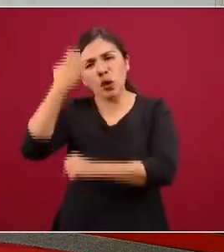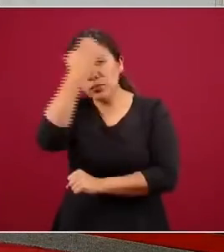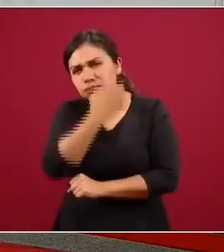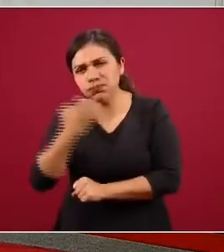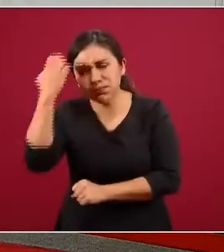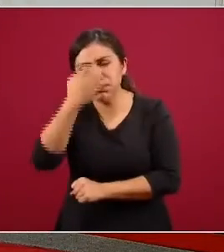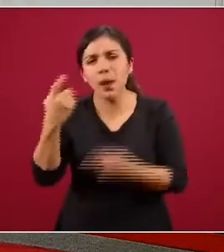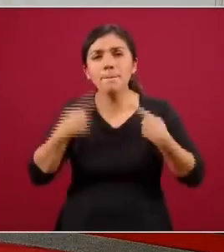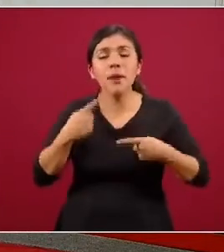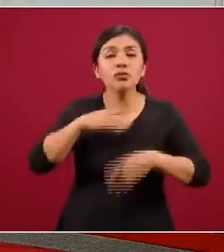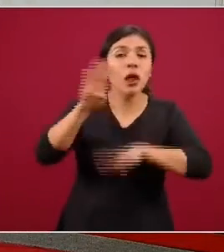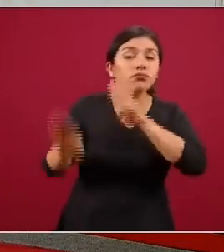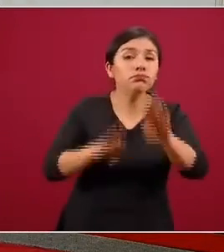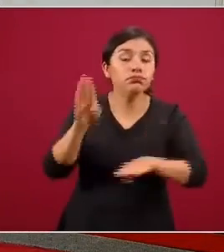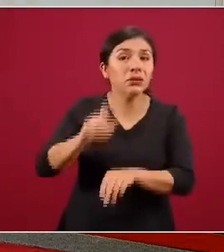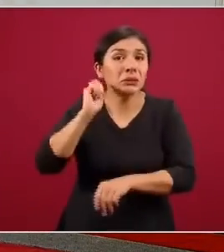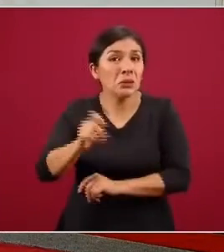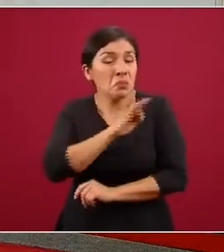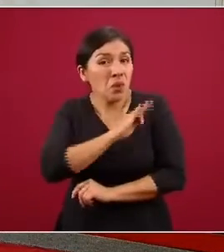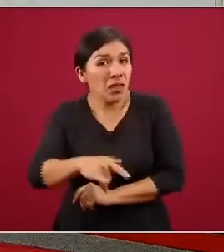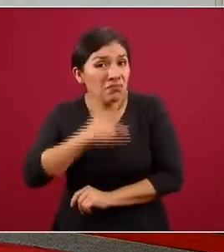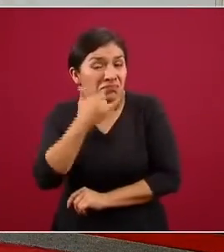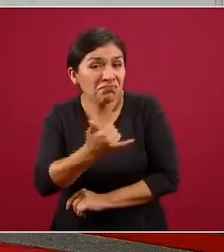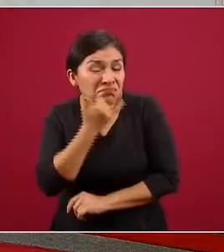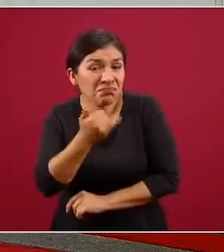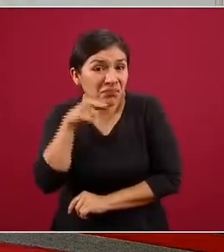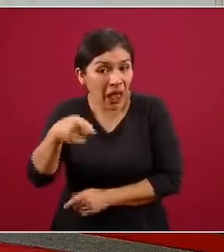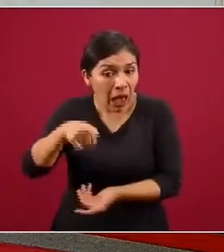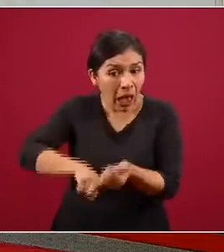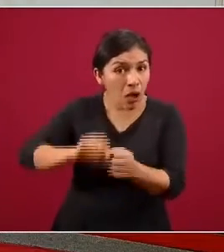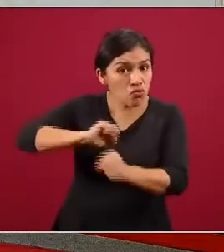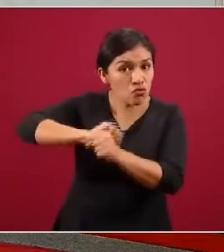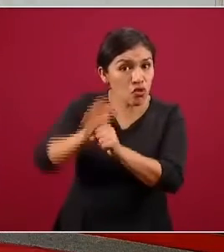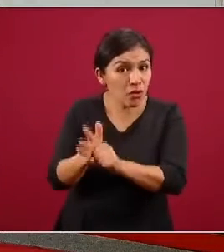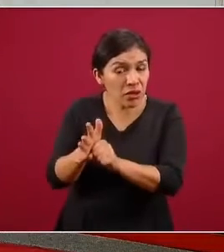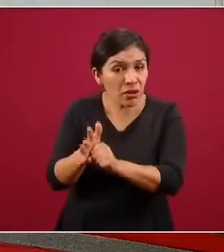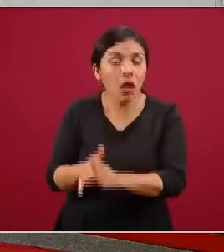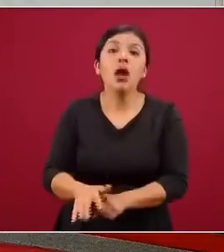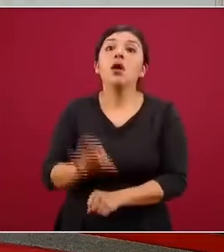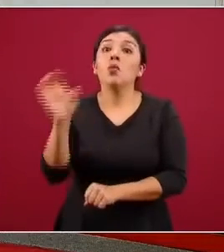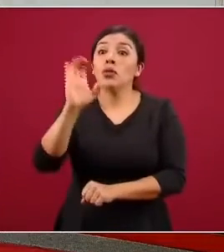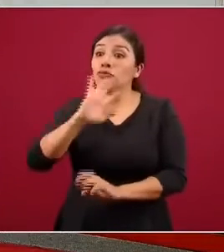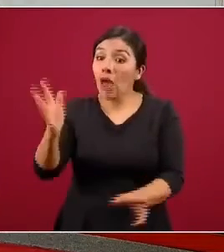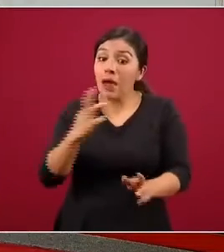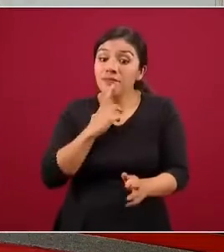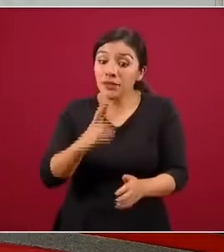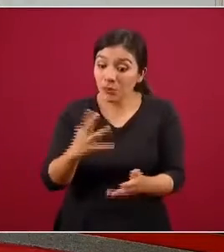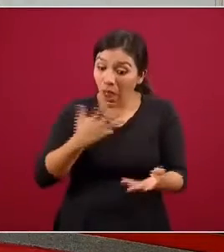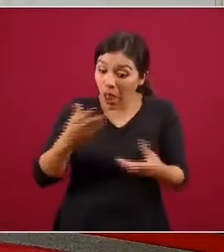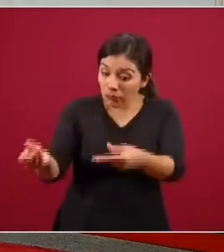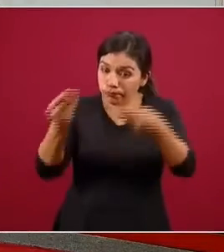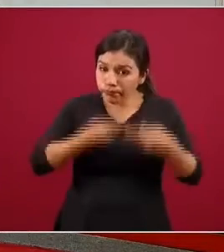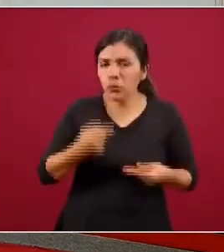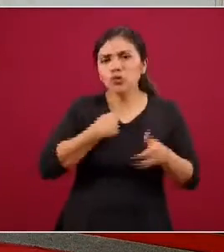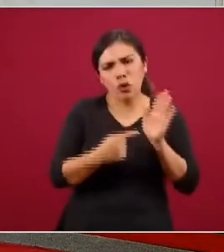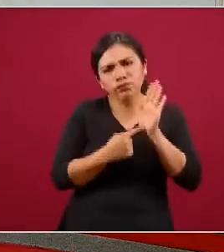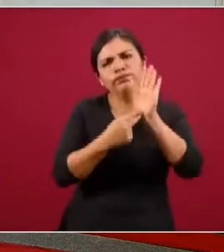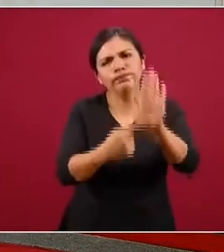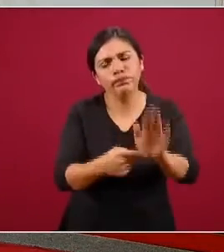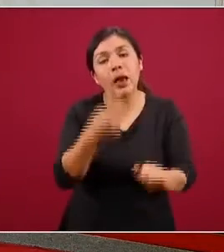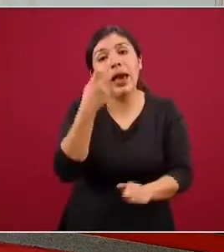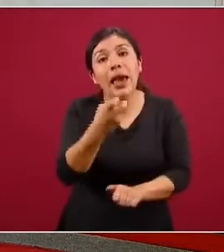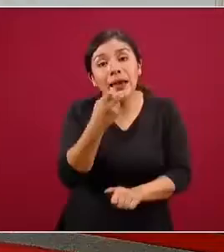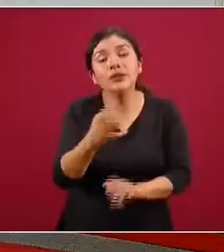de la mortalidad posiblemente atribuible a COVID. Y en cuanto tengamos estos resultados lo presentaremos. Y